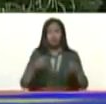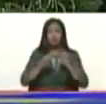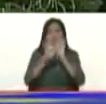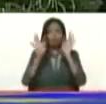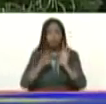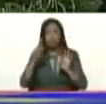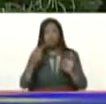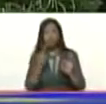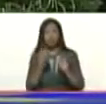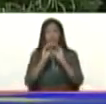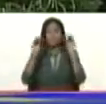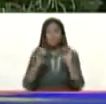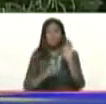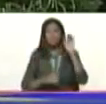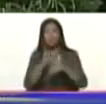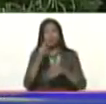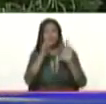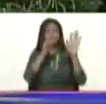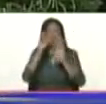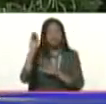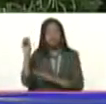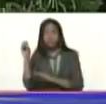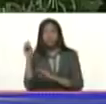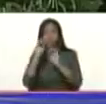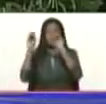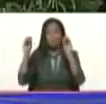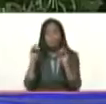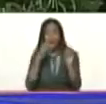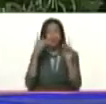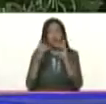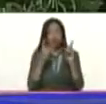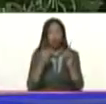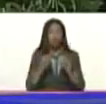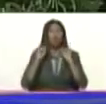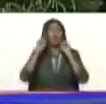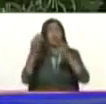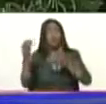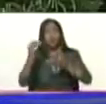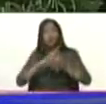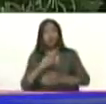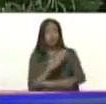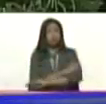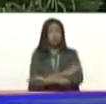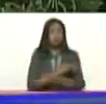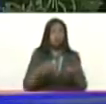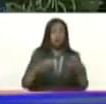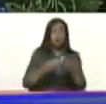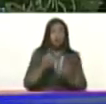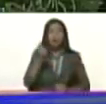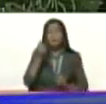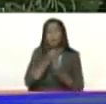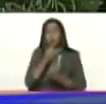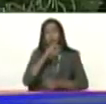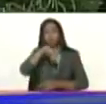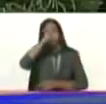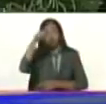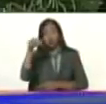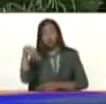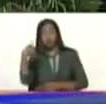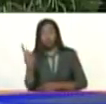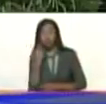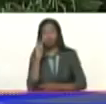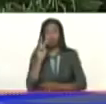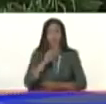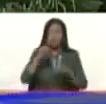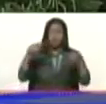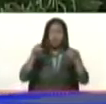hecho. Y lo logramos con este sector de la oposición, con la ayuda de Noruega. Y luego, bueno, sucedió lo que ustedes